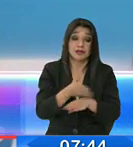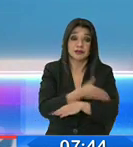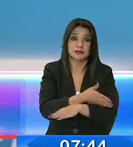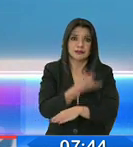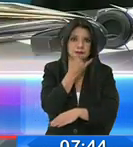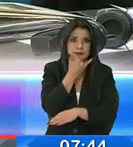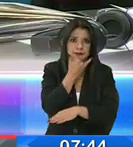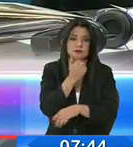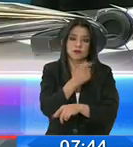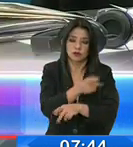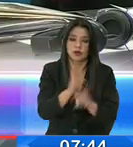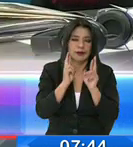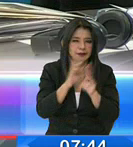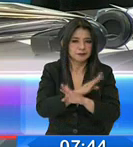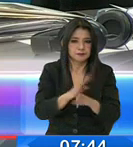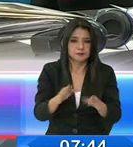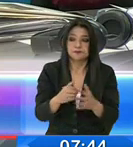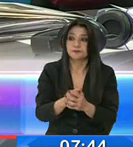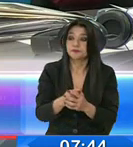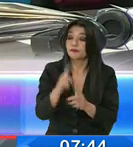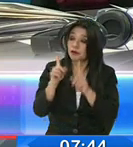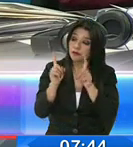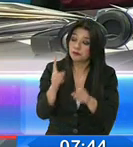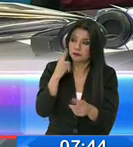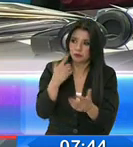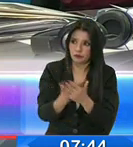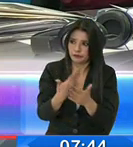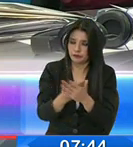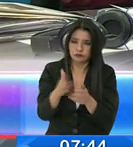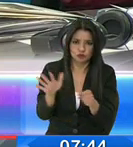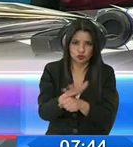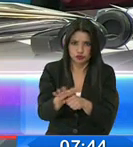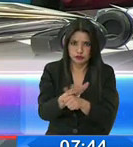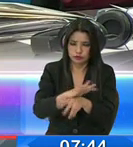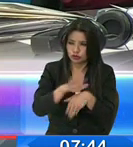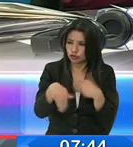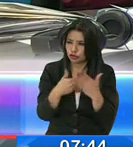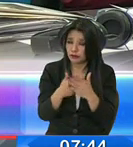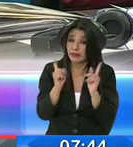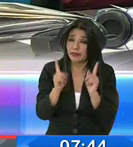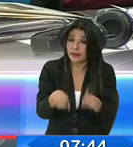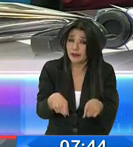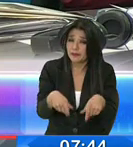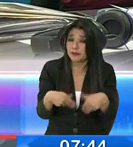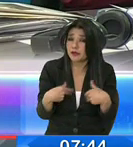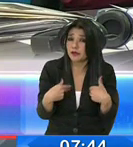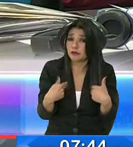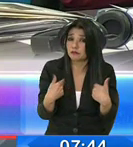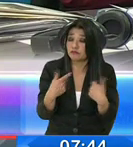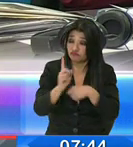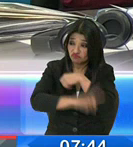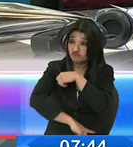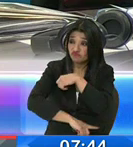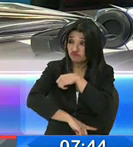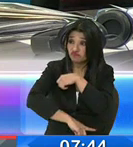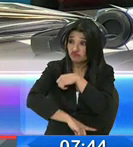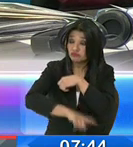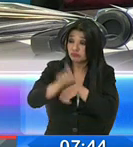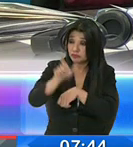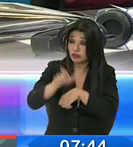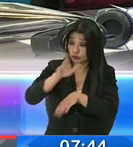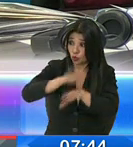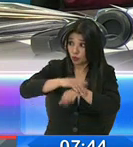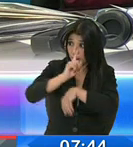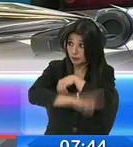si hay suficientes pruebas y elementos de convicción debieran ser condenados quienes están